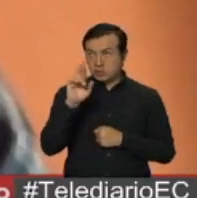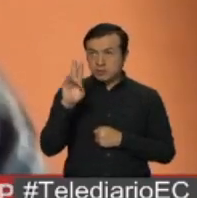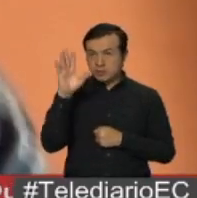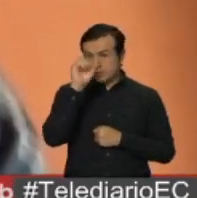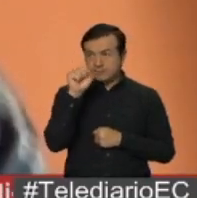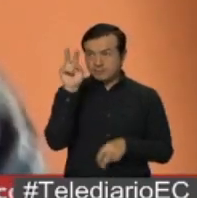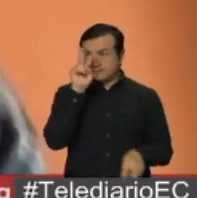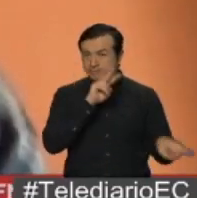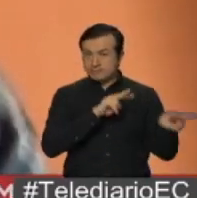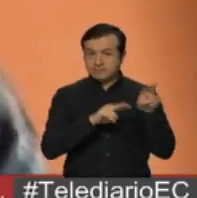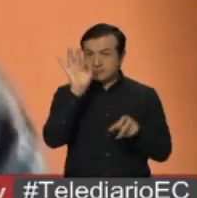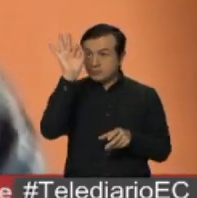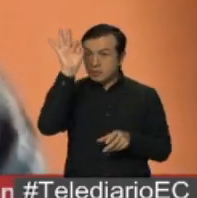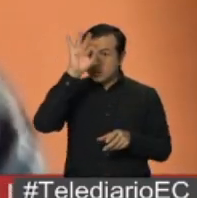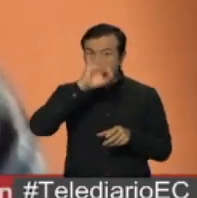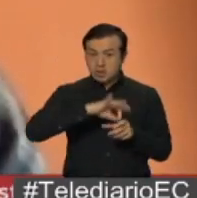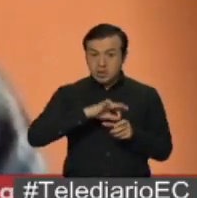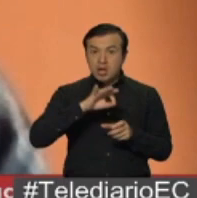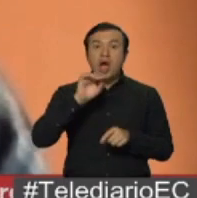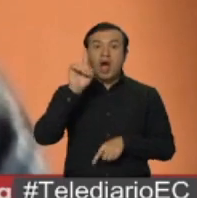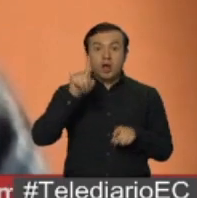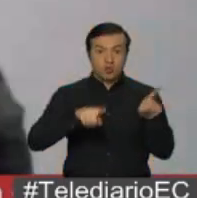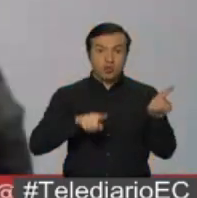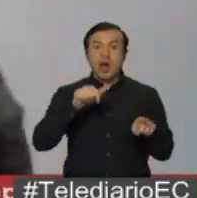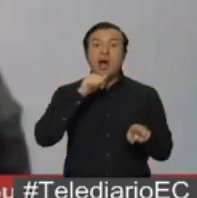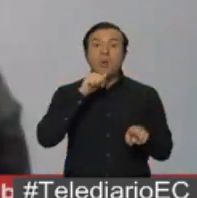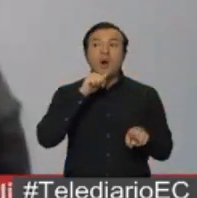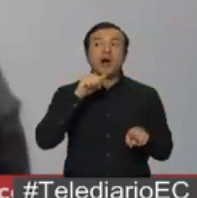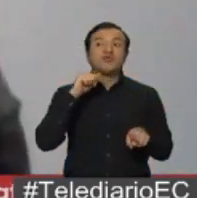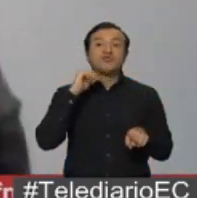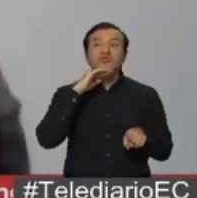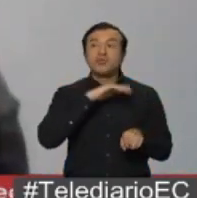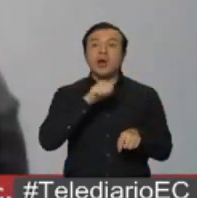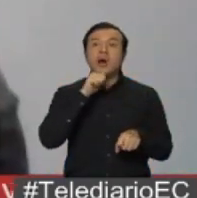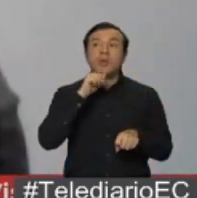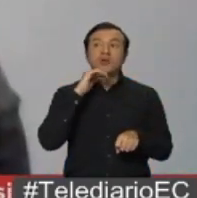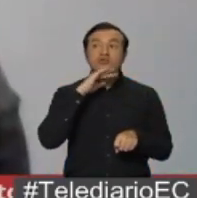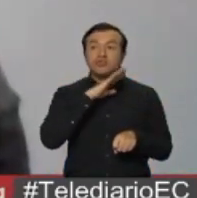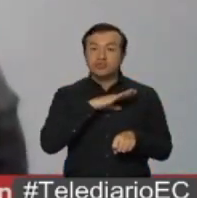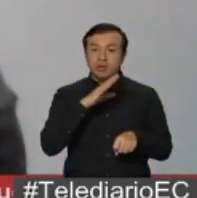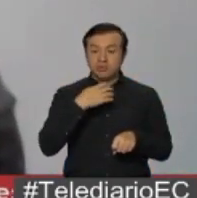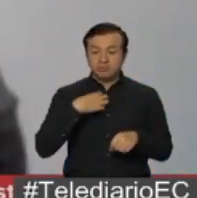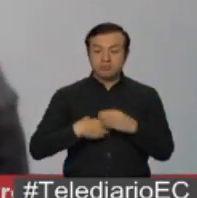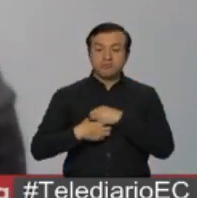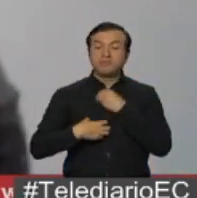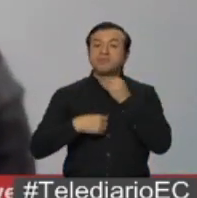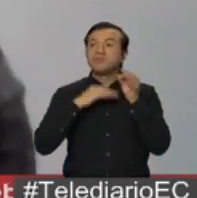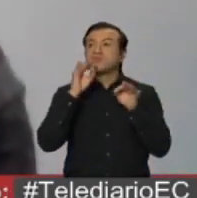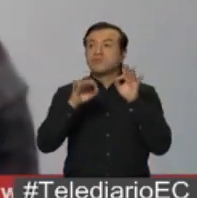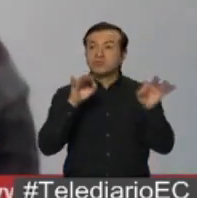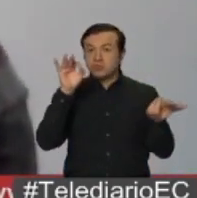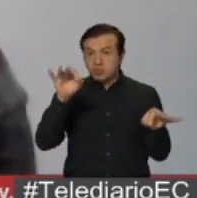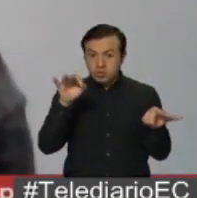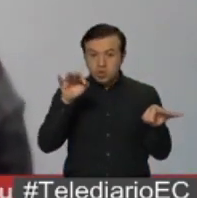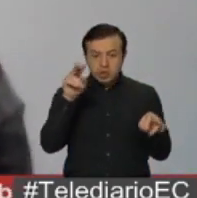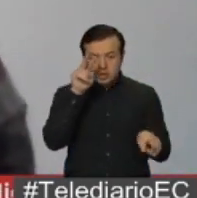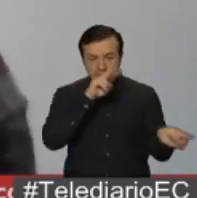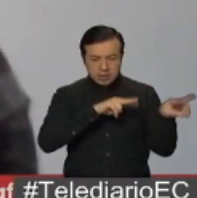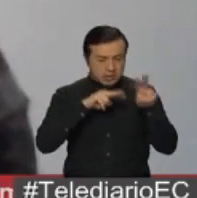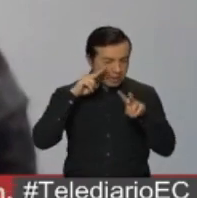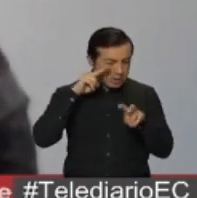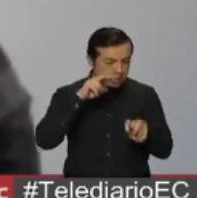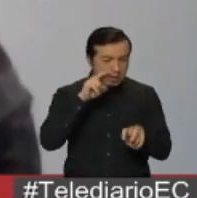detectar partículas virales del sas cobos en aguas residuales en 50 partículas virales de existe por mililitro de